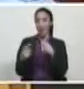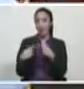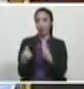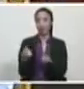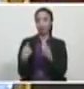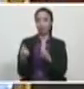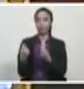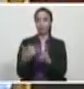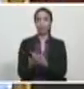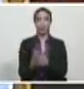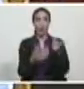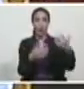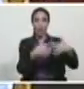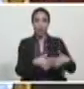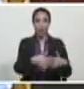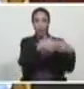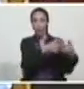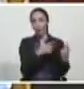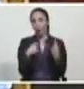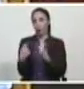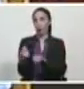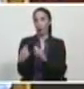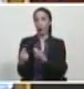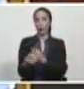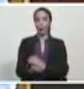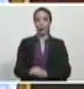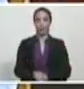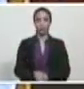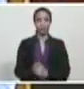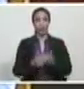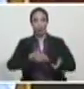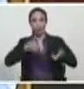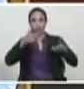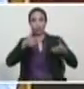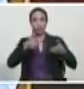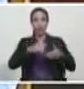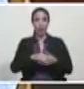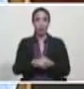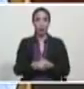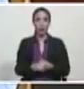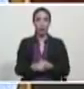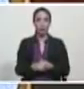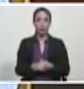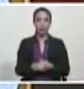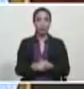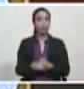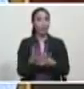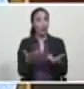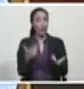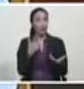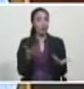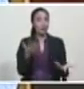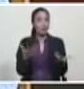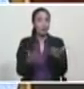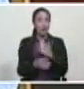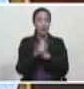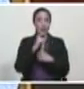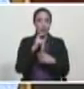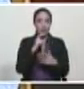del financiamiento gringo, que está manejando armas, y estamos en pleno proceso